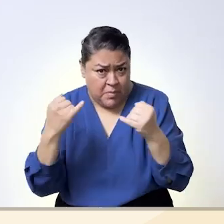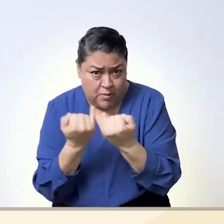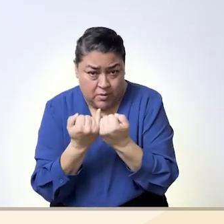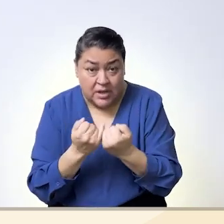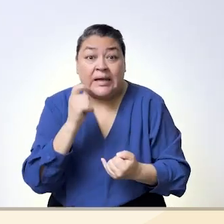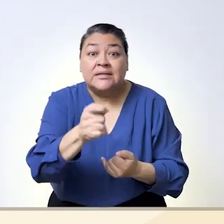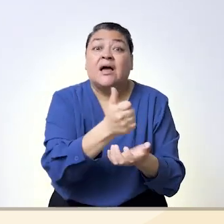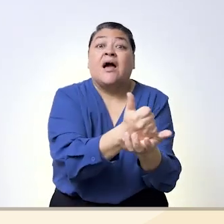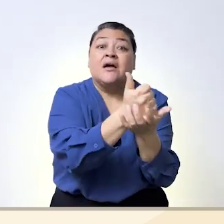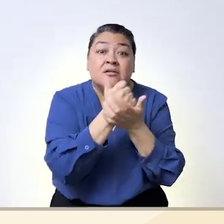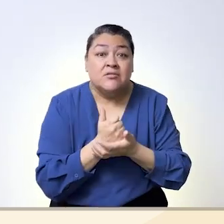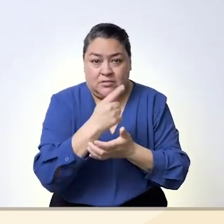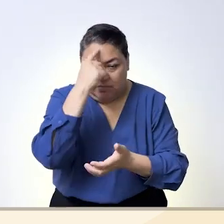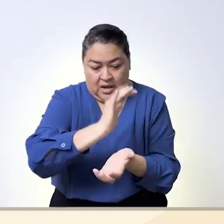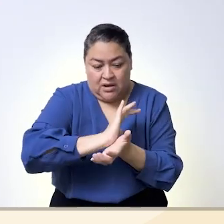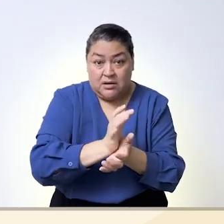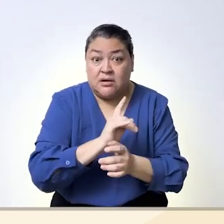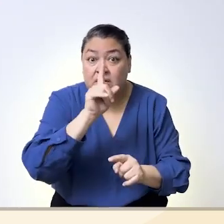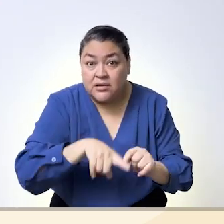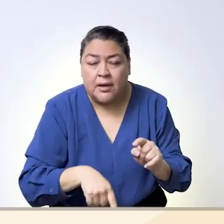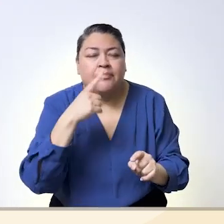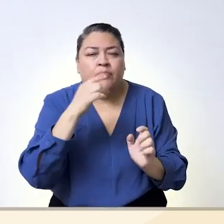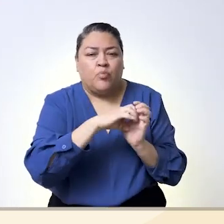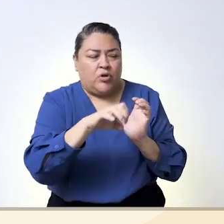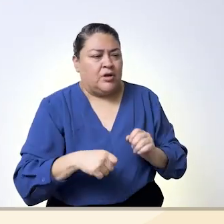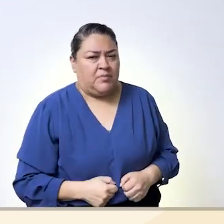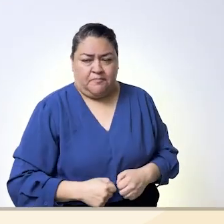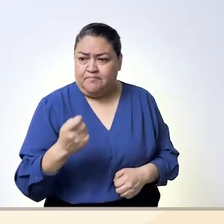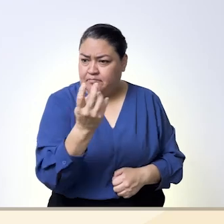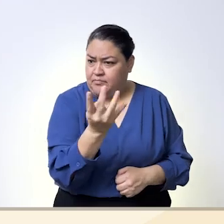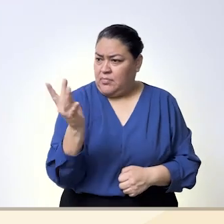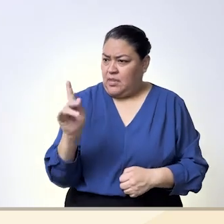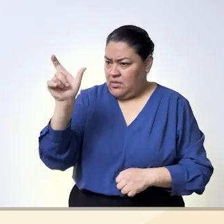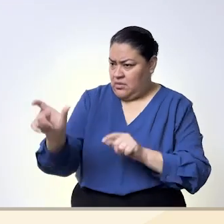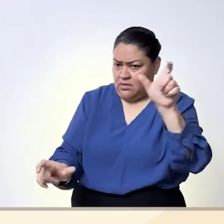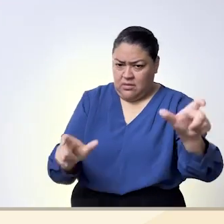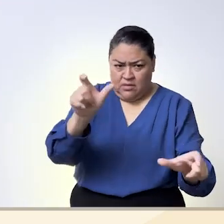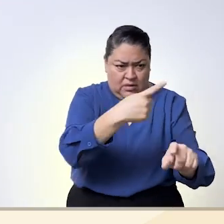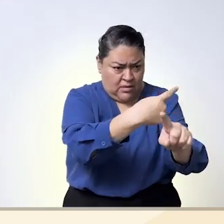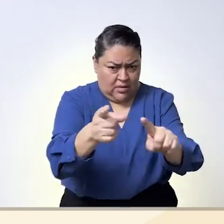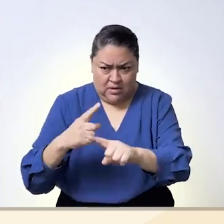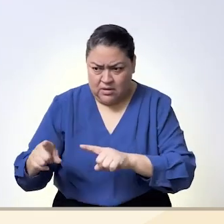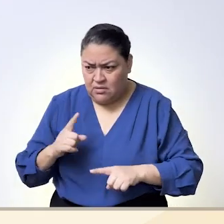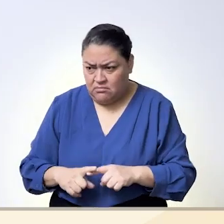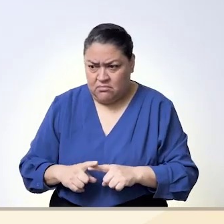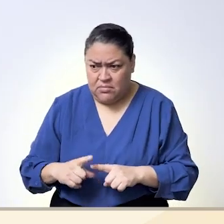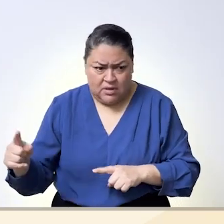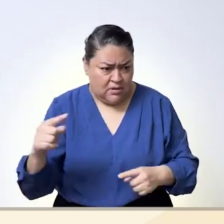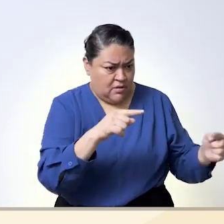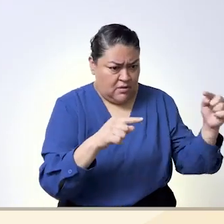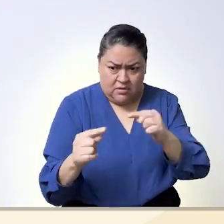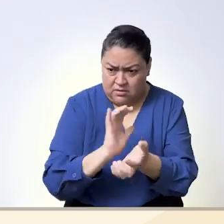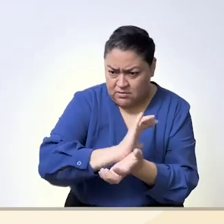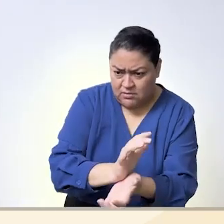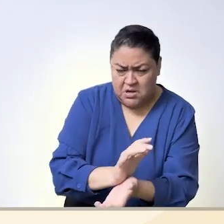la discriminación, porque si es normal ser diferente, pues entonces